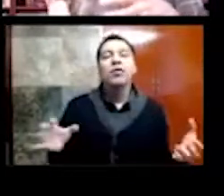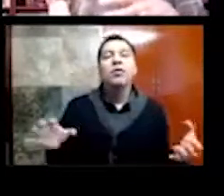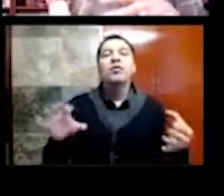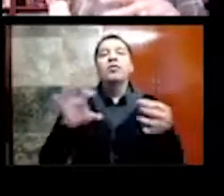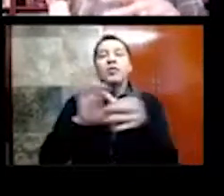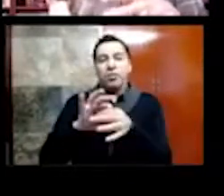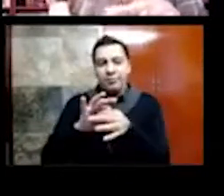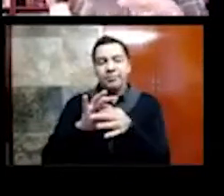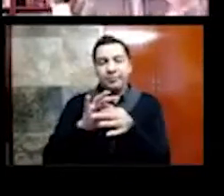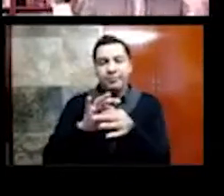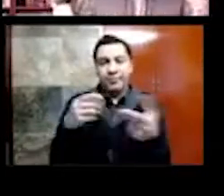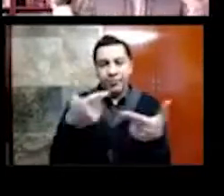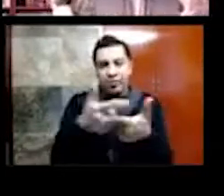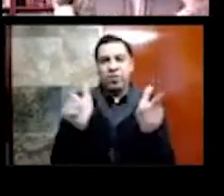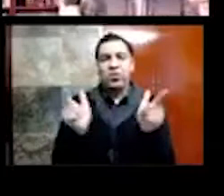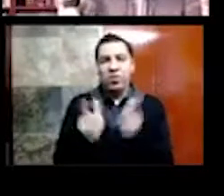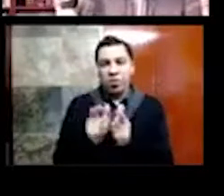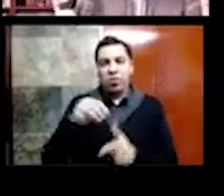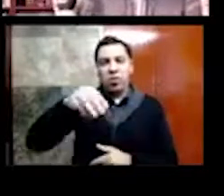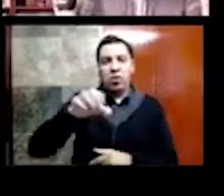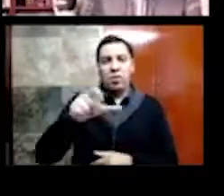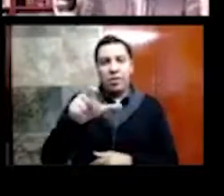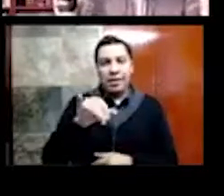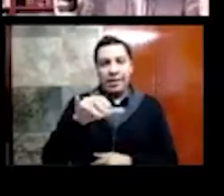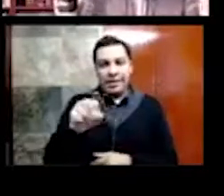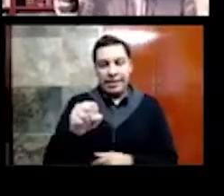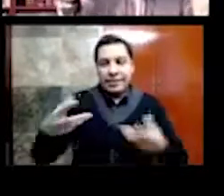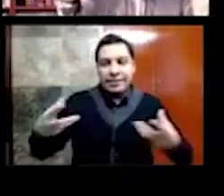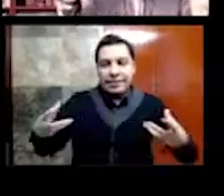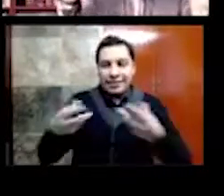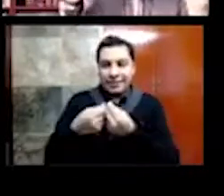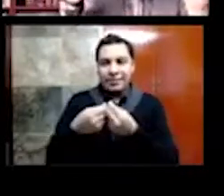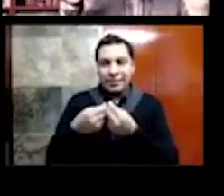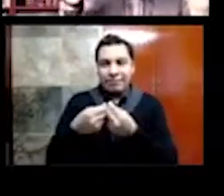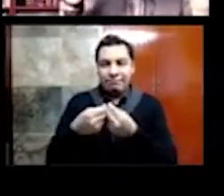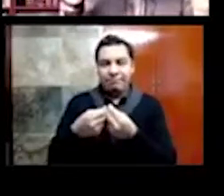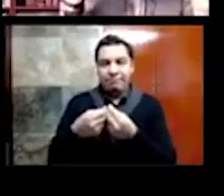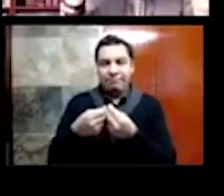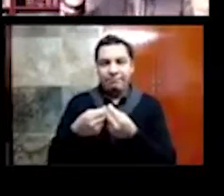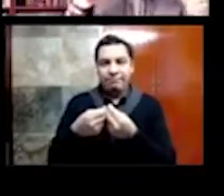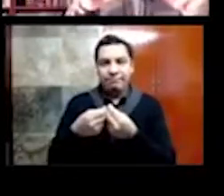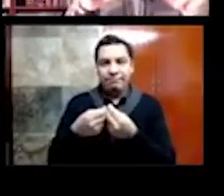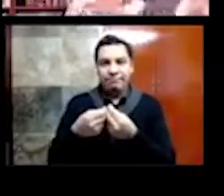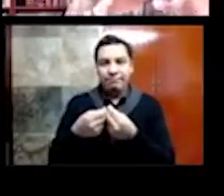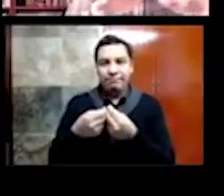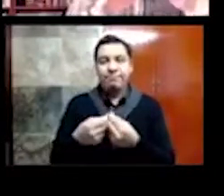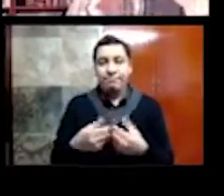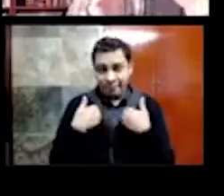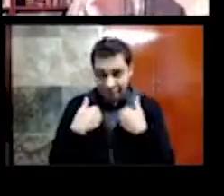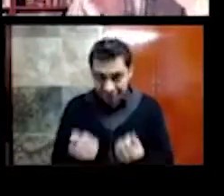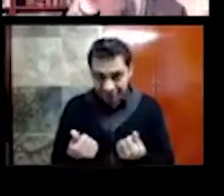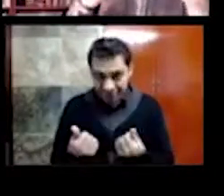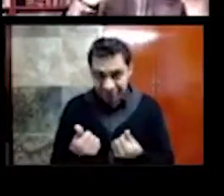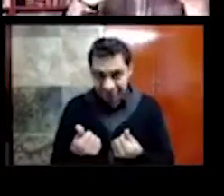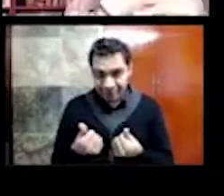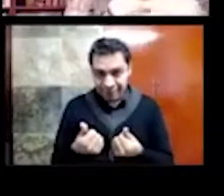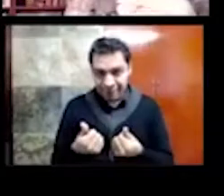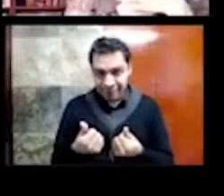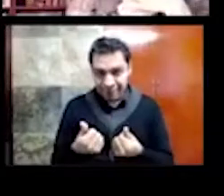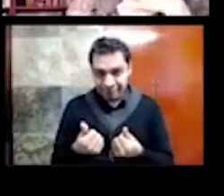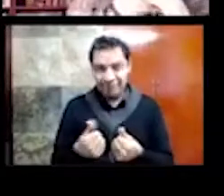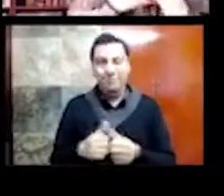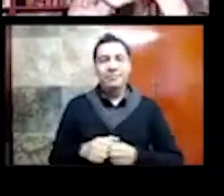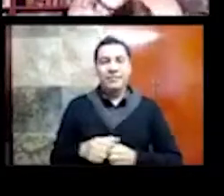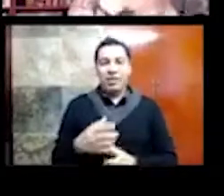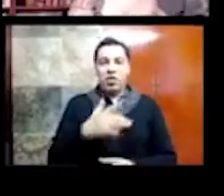de Cópil. A ver, ¿cómo está la cosa? Ya me hice bolas. No se hagan bolas. El